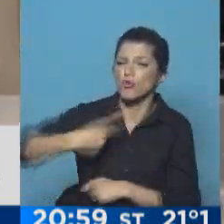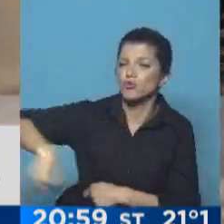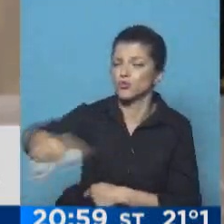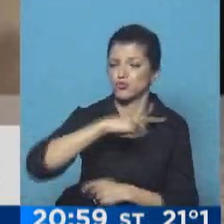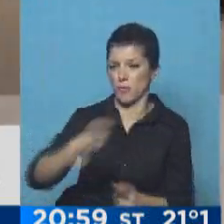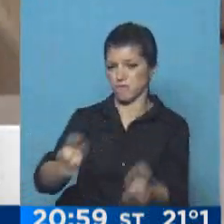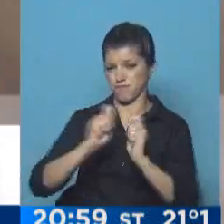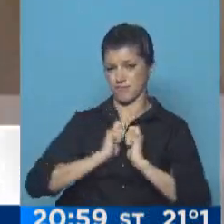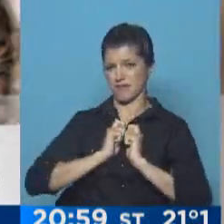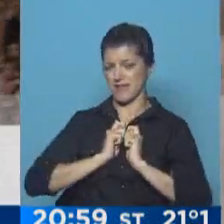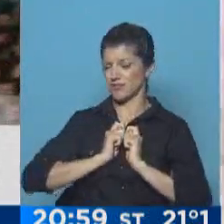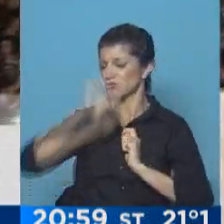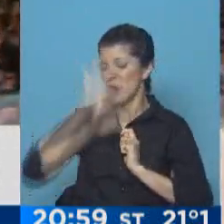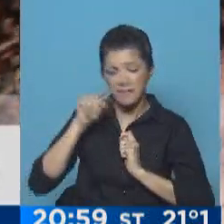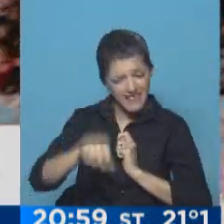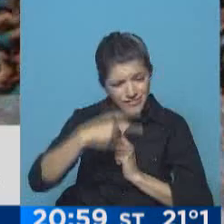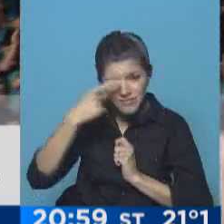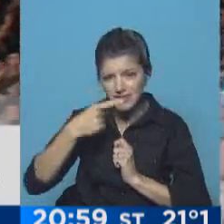ustedes nada